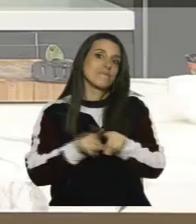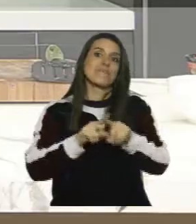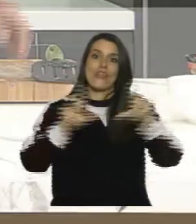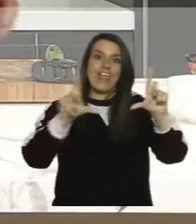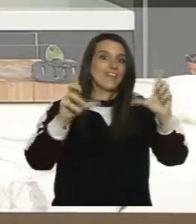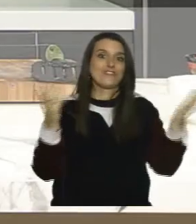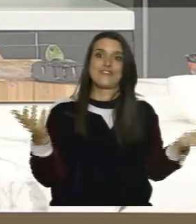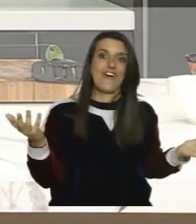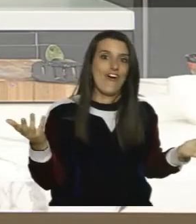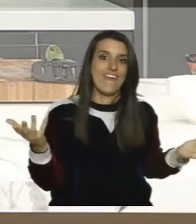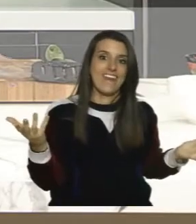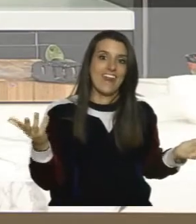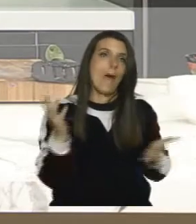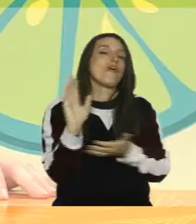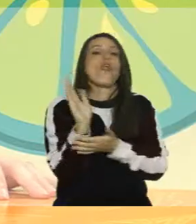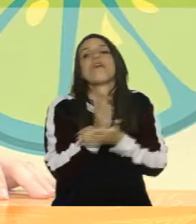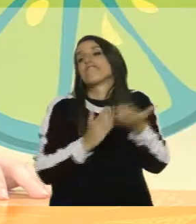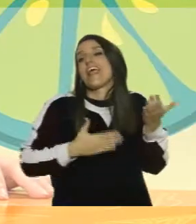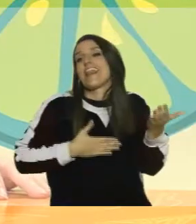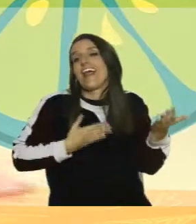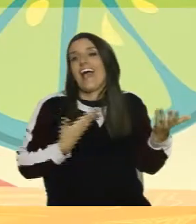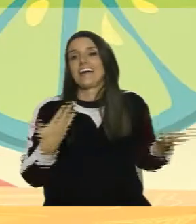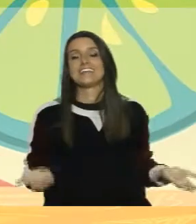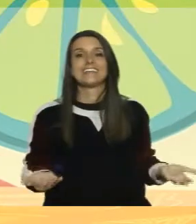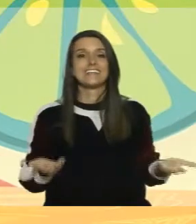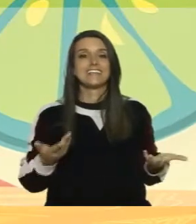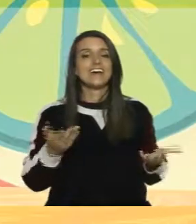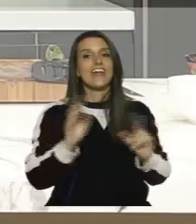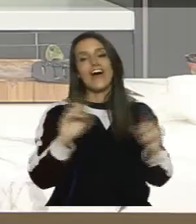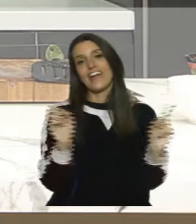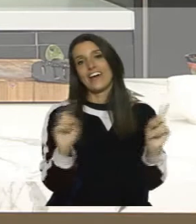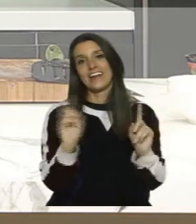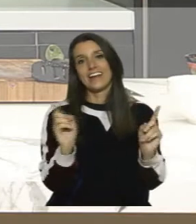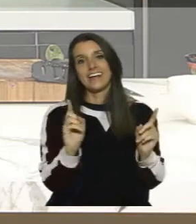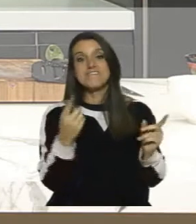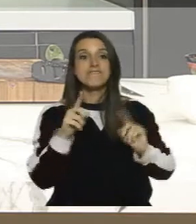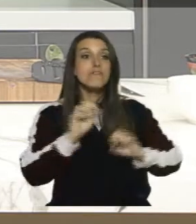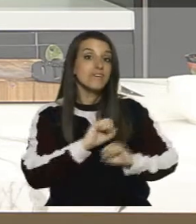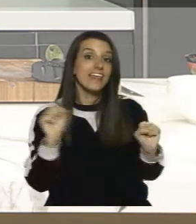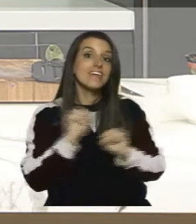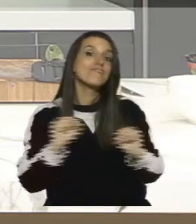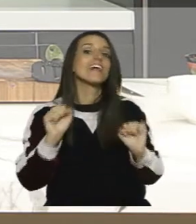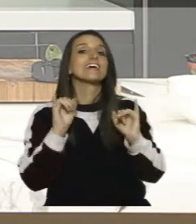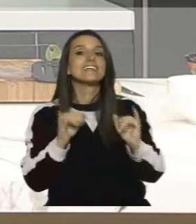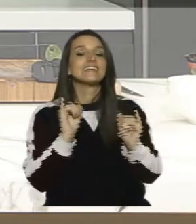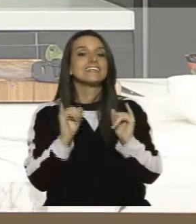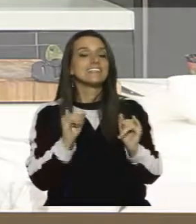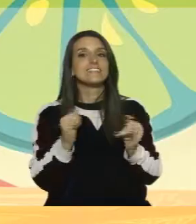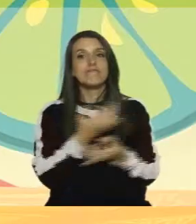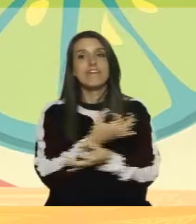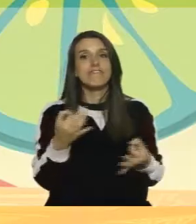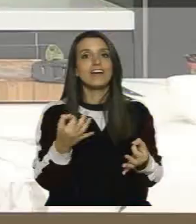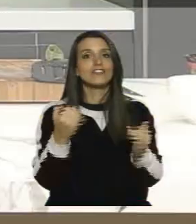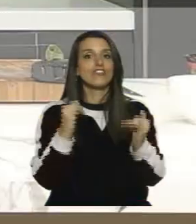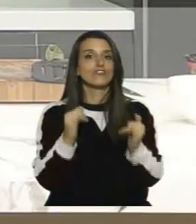Laura Guadalupe, imaginate, eterno mi nombre. No quedaba mal igual, ¿eh? No, pero era muy novela. Quedaba de telenovela.